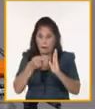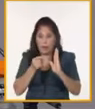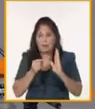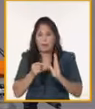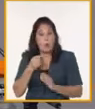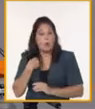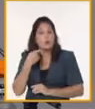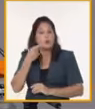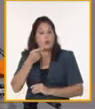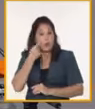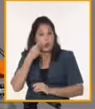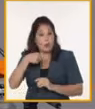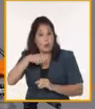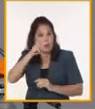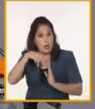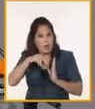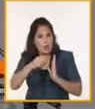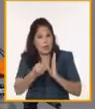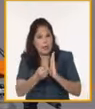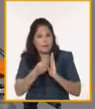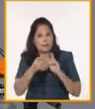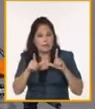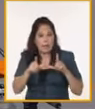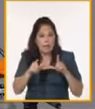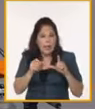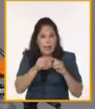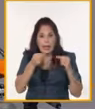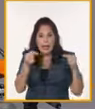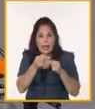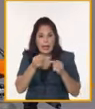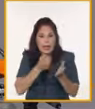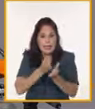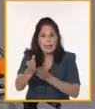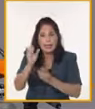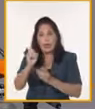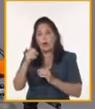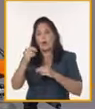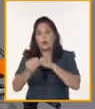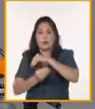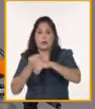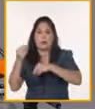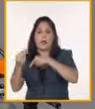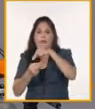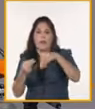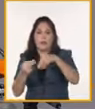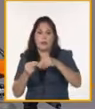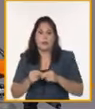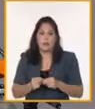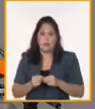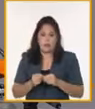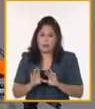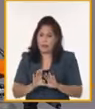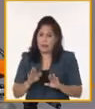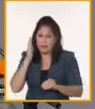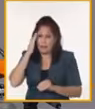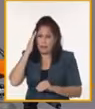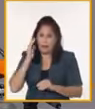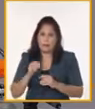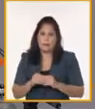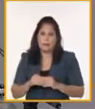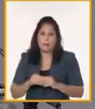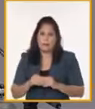va ha va a realizar enseguida se activa si es un pago en línea o si es una transferencia y los mecanismos están establecidos el pago